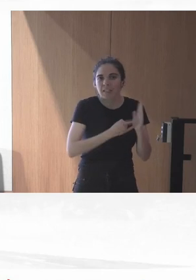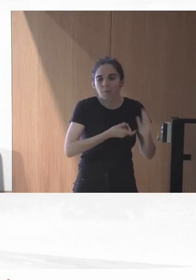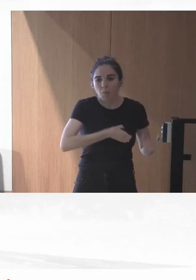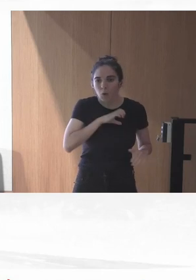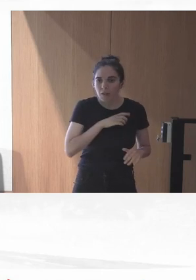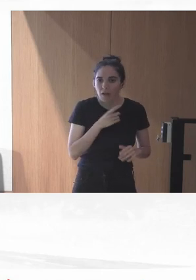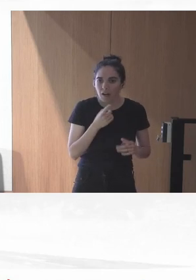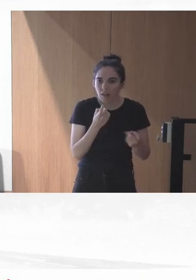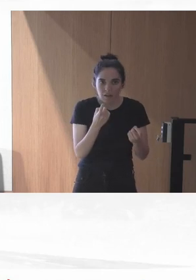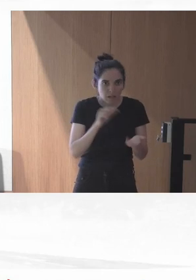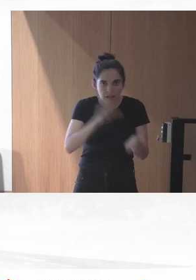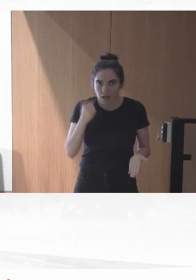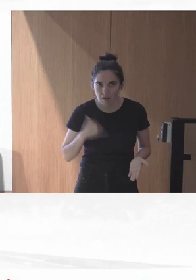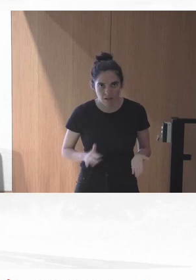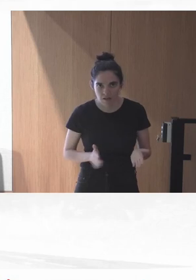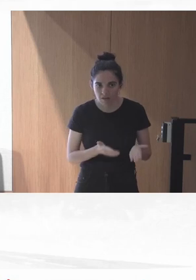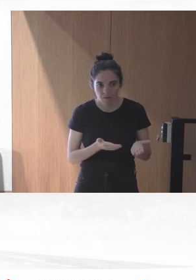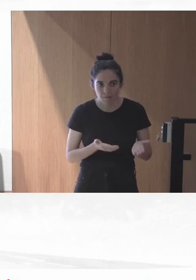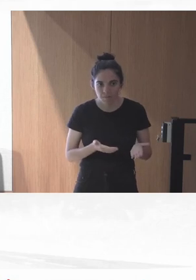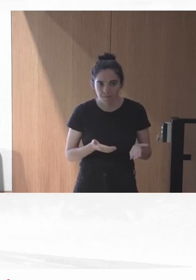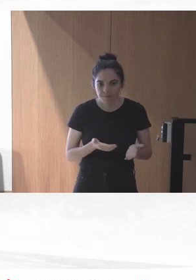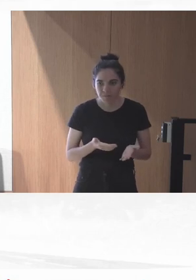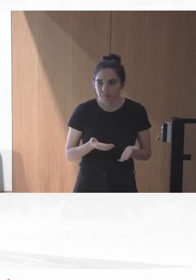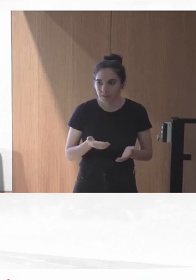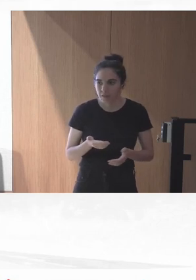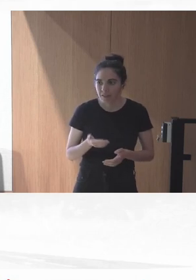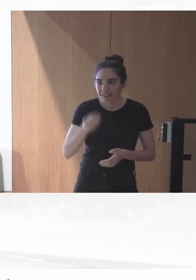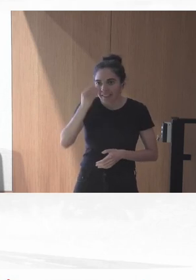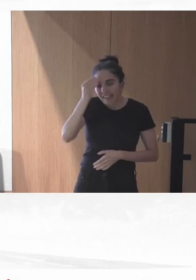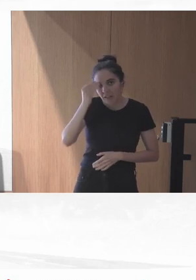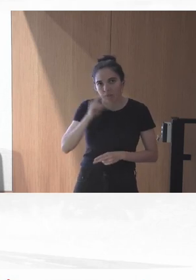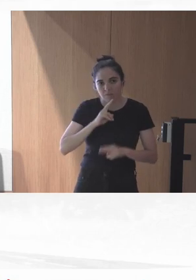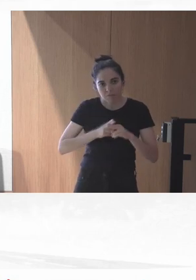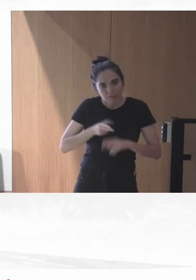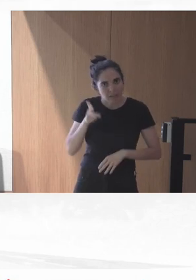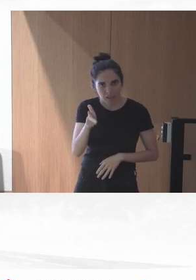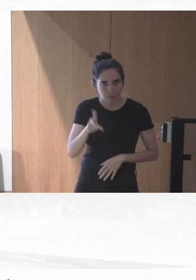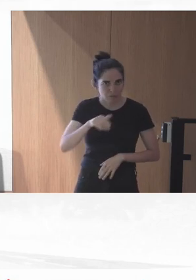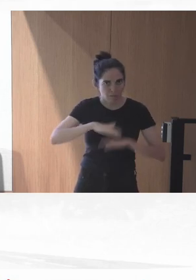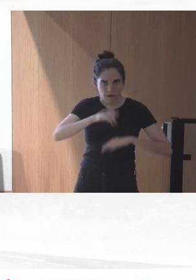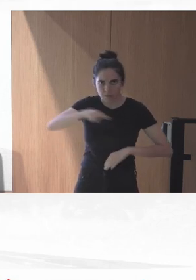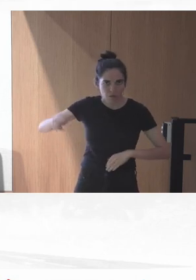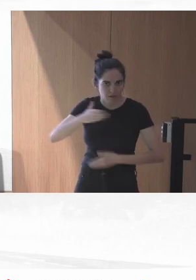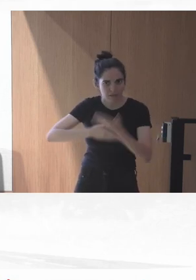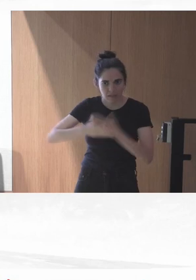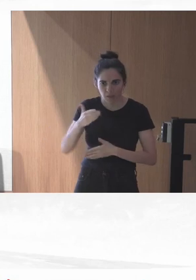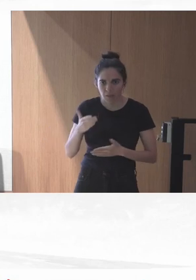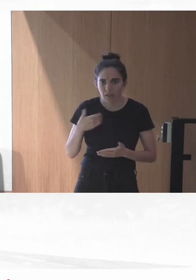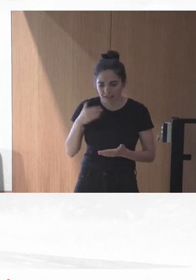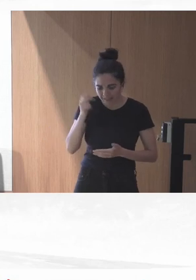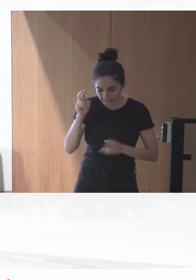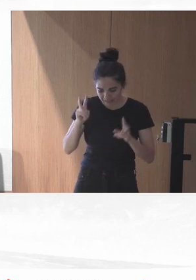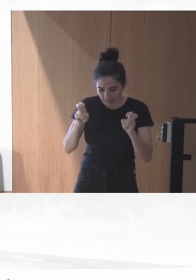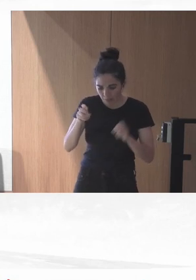de manera muy inmediata. Entonces, yo considero que es un derecho que tienen las personas con discapacidad y que en esa lectura de